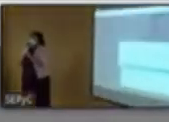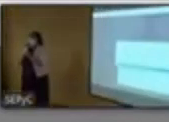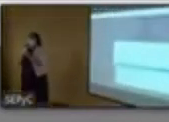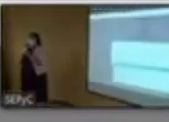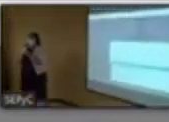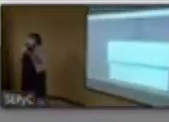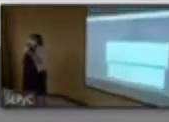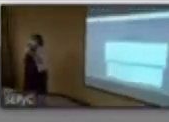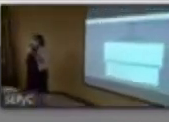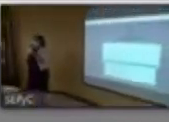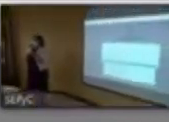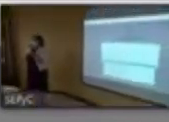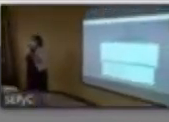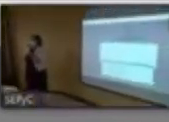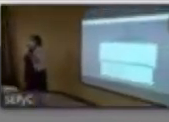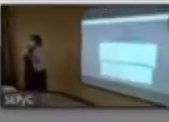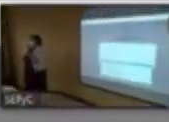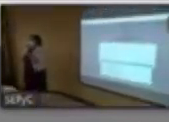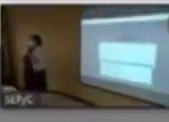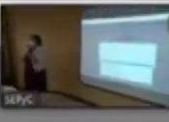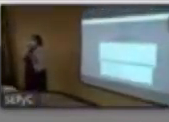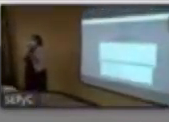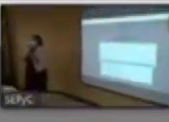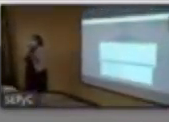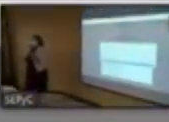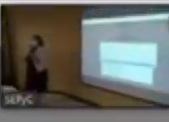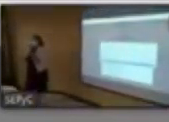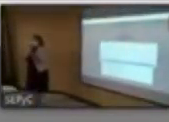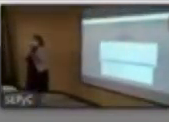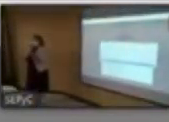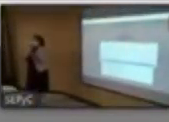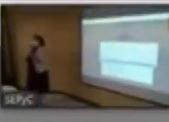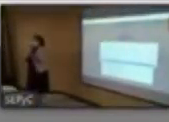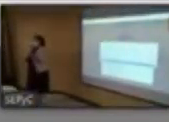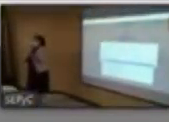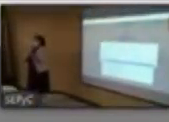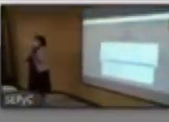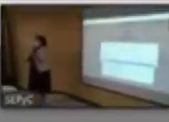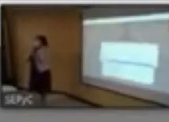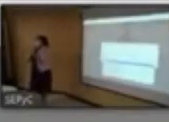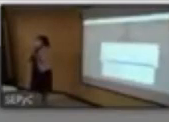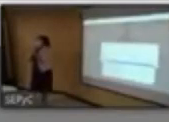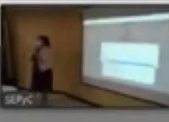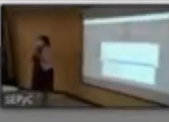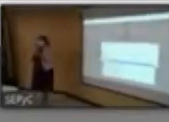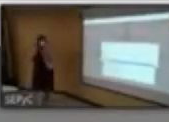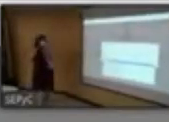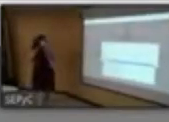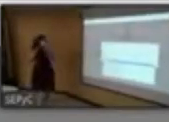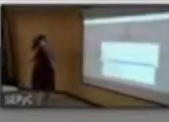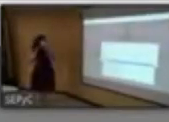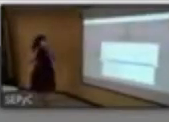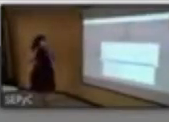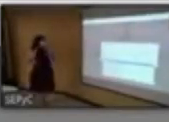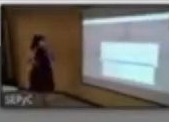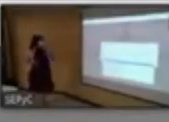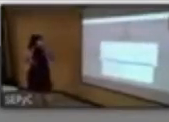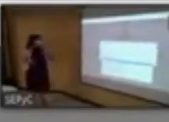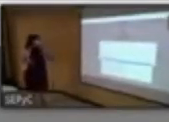los 20,333 pesos, por lo tanto estará sujeto al cumplimiento de una declaración completa.